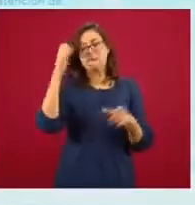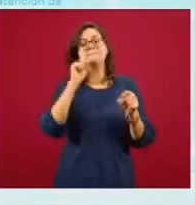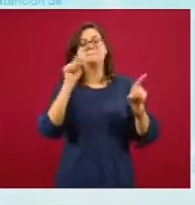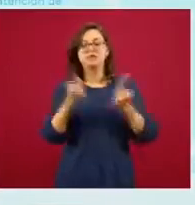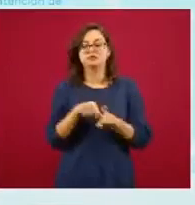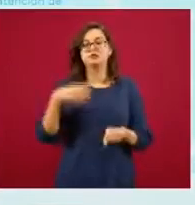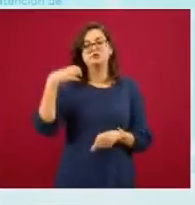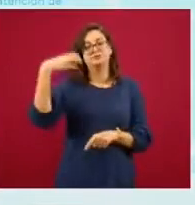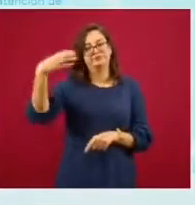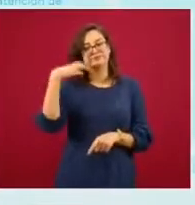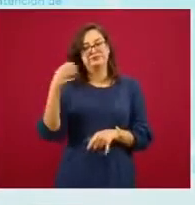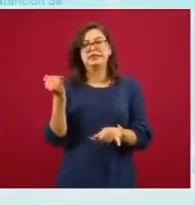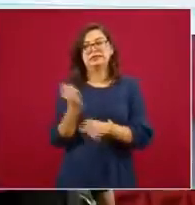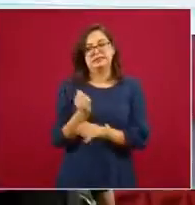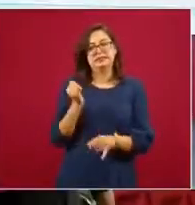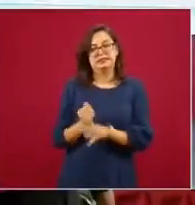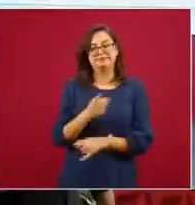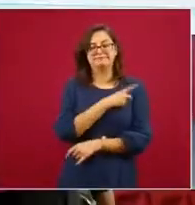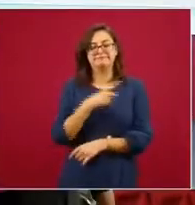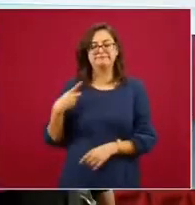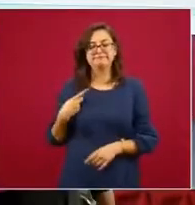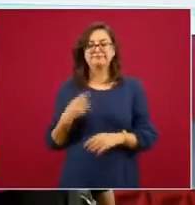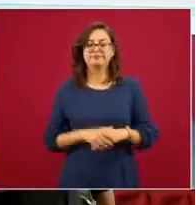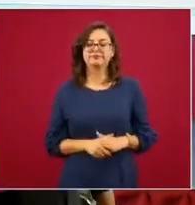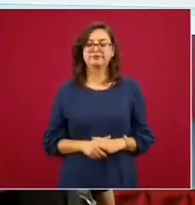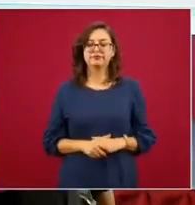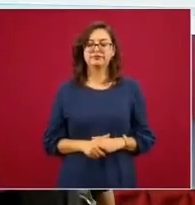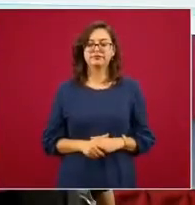justamente contar con internet. La siguiente, por favor.